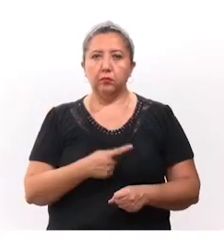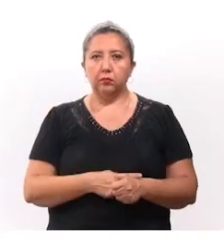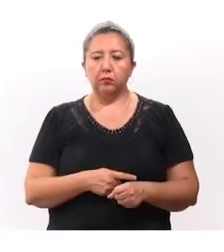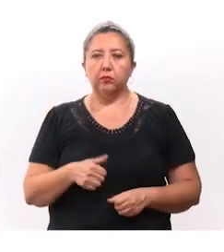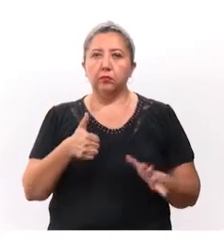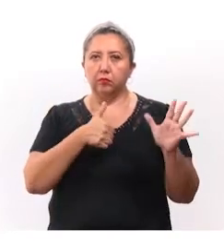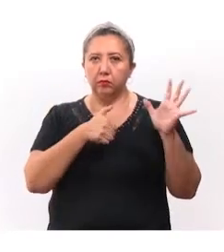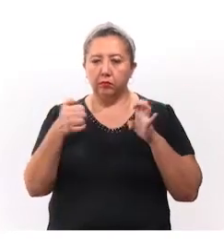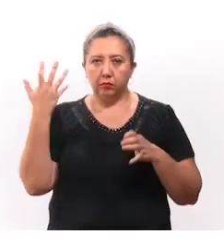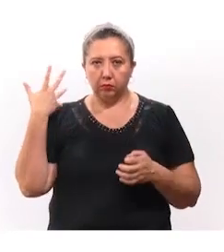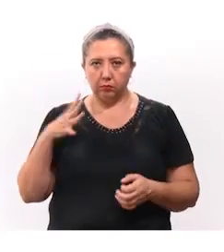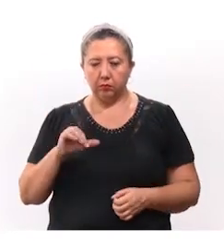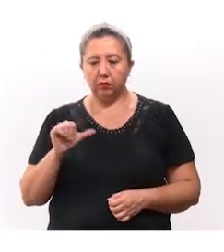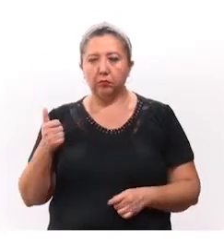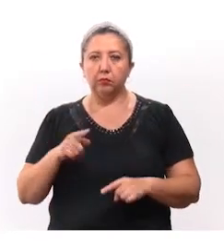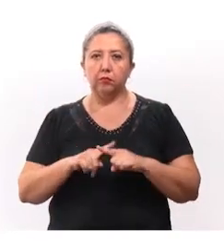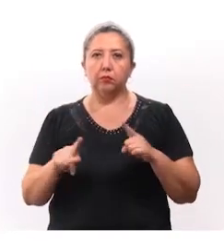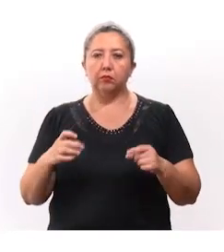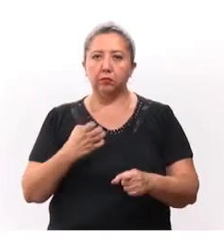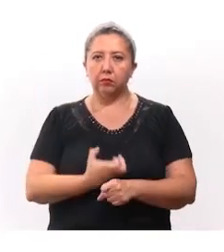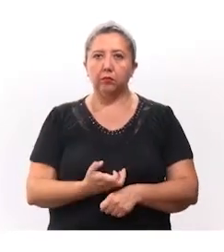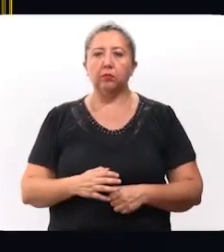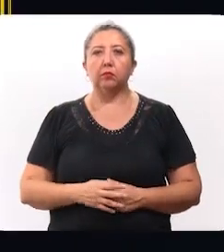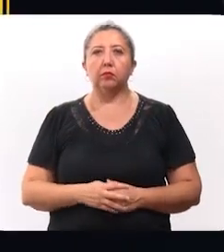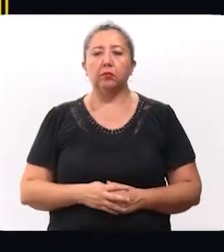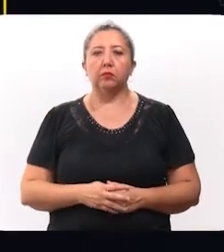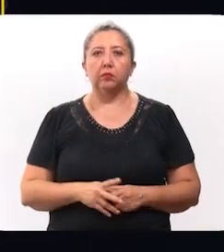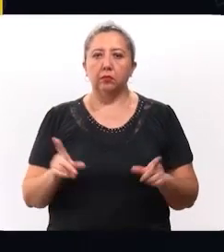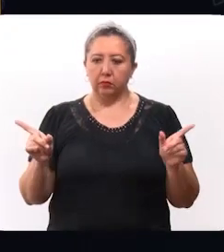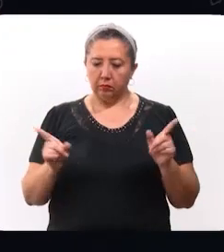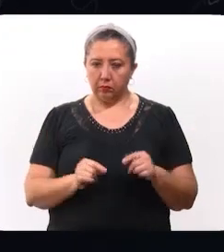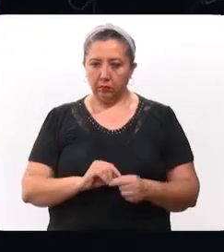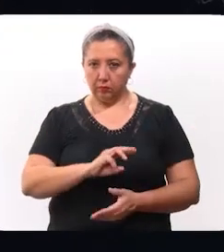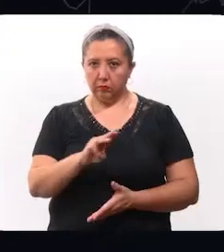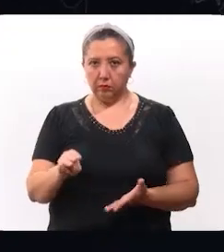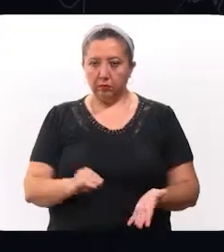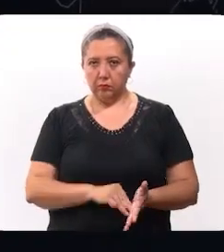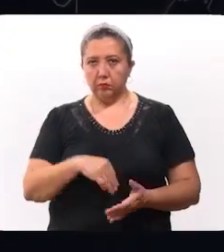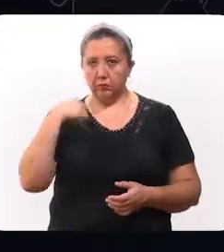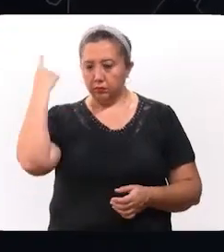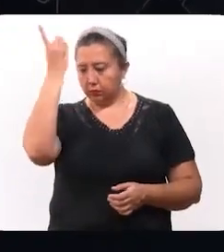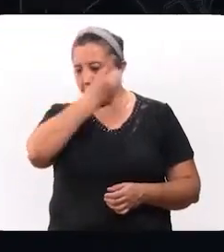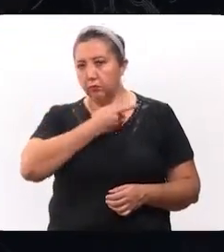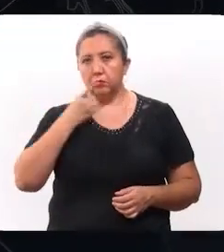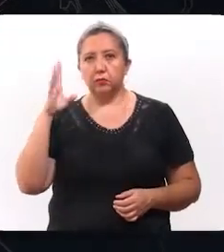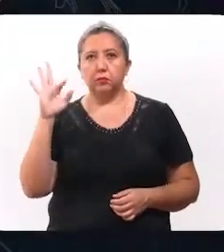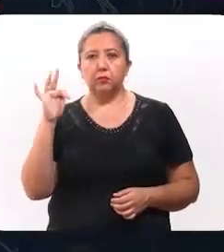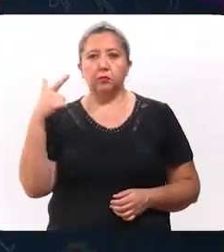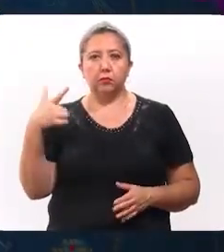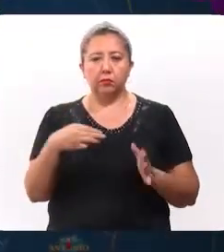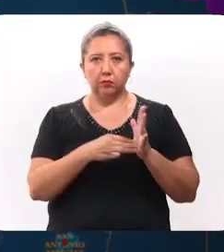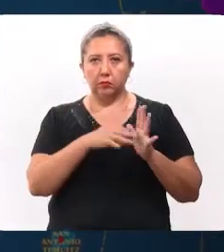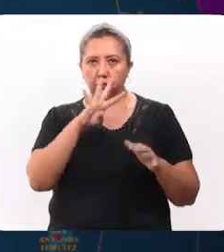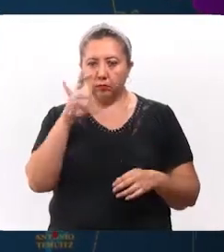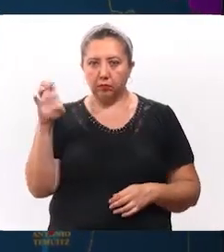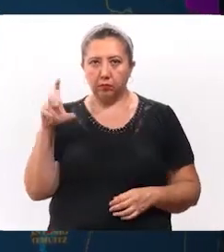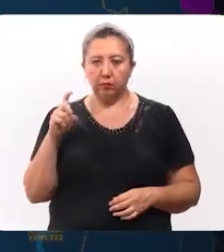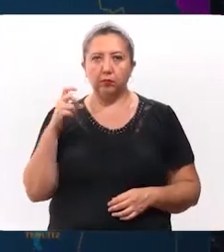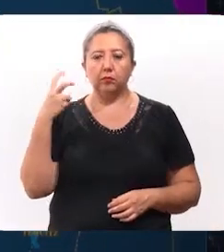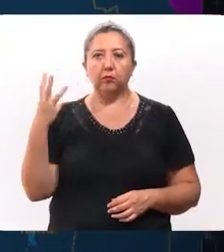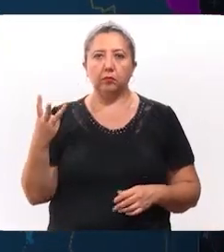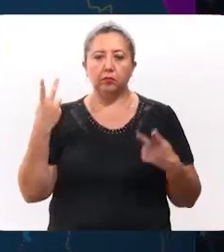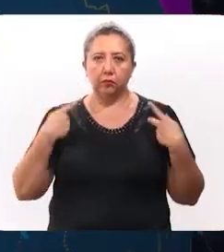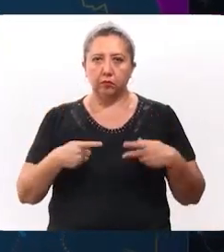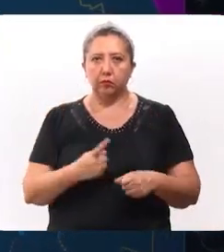positivos, 610 son de otro país u otro estado. Específicamente en Mérida, se han diagnosticado